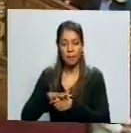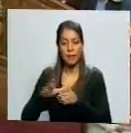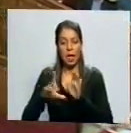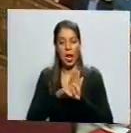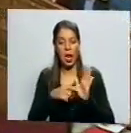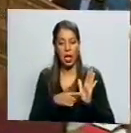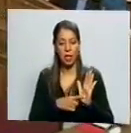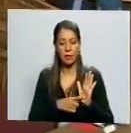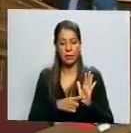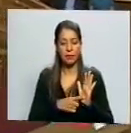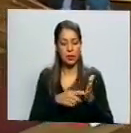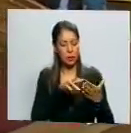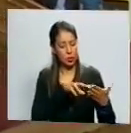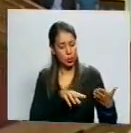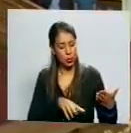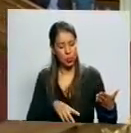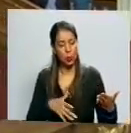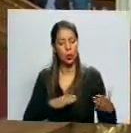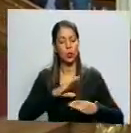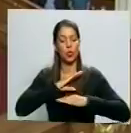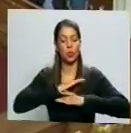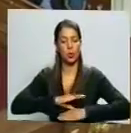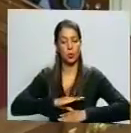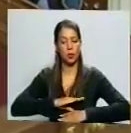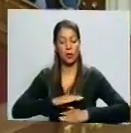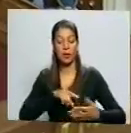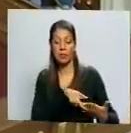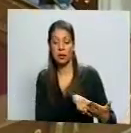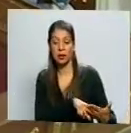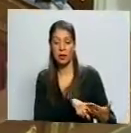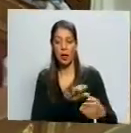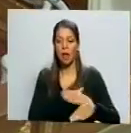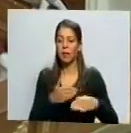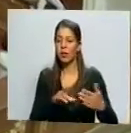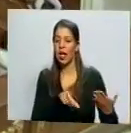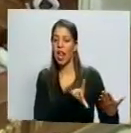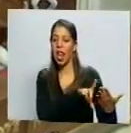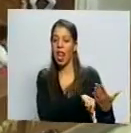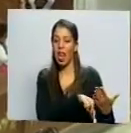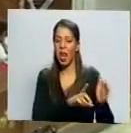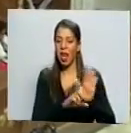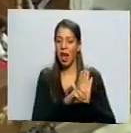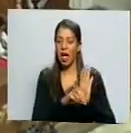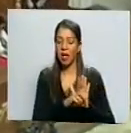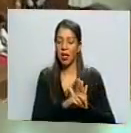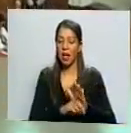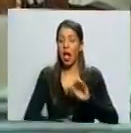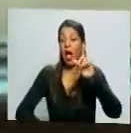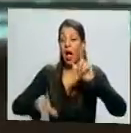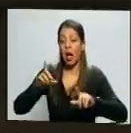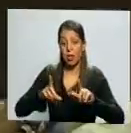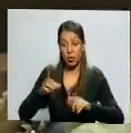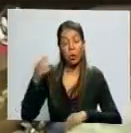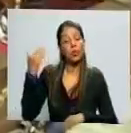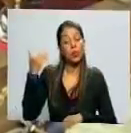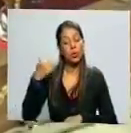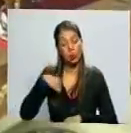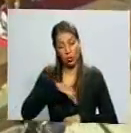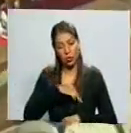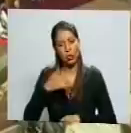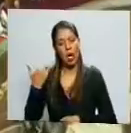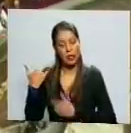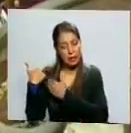sentir satisfacción, porque en este instrumento jurídico, y algunos que tuvimos